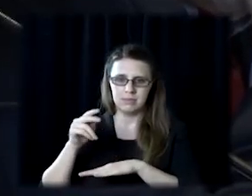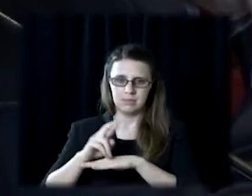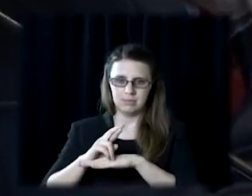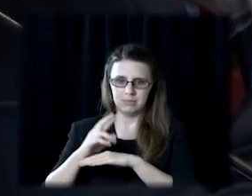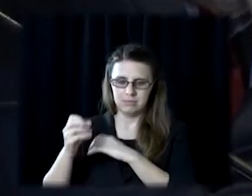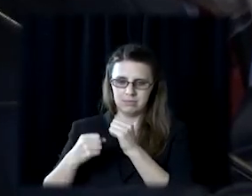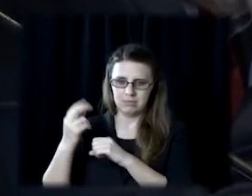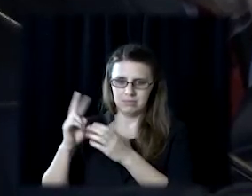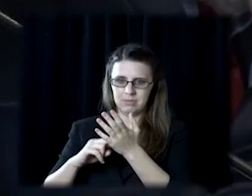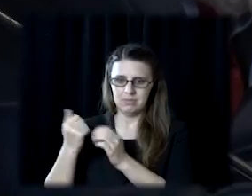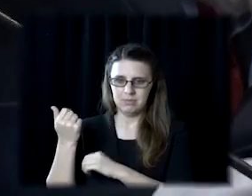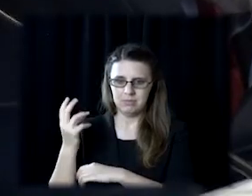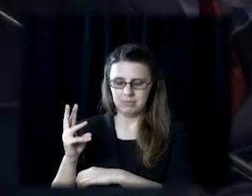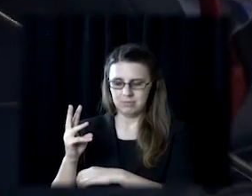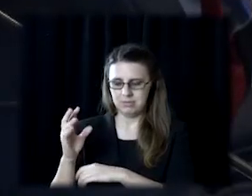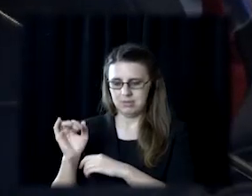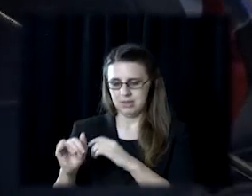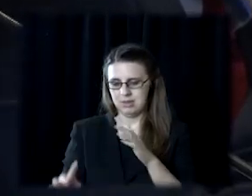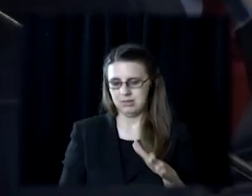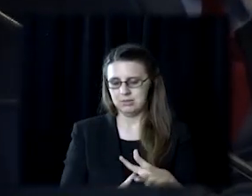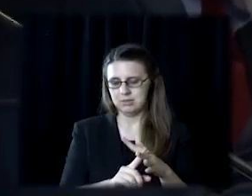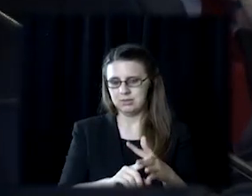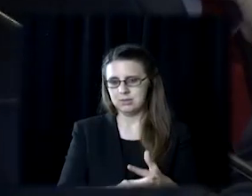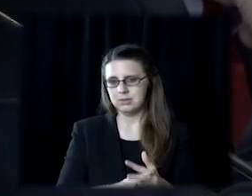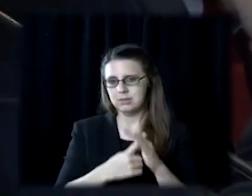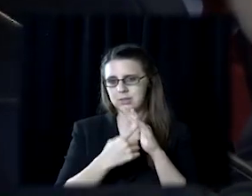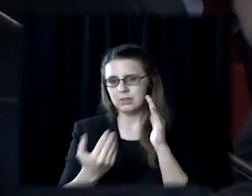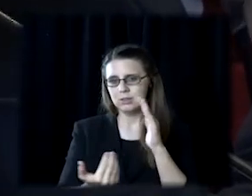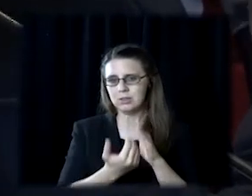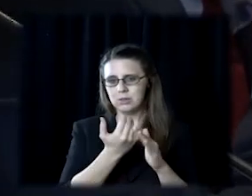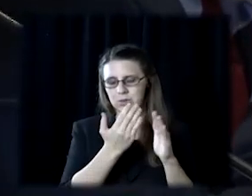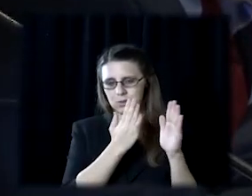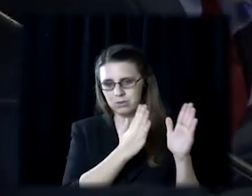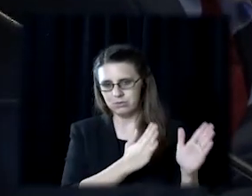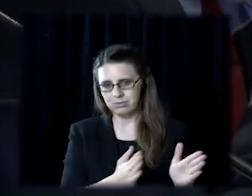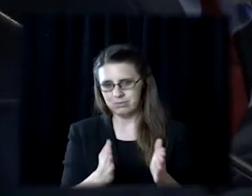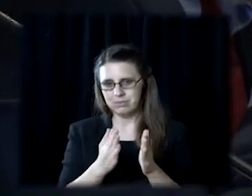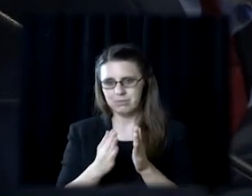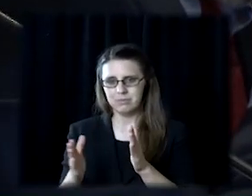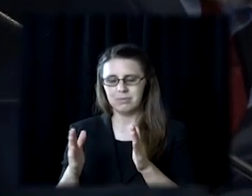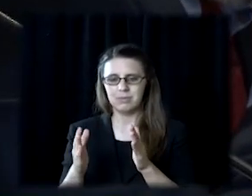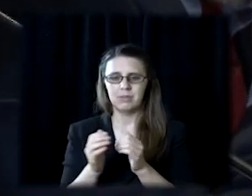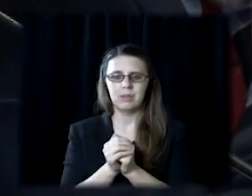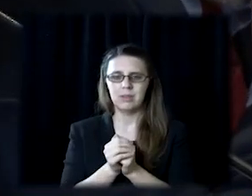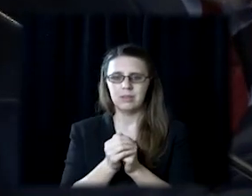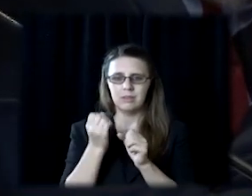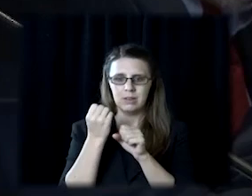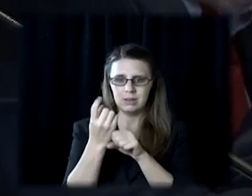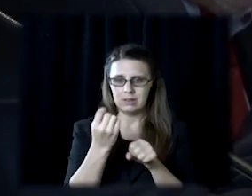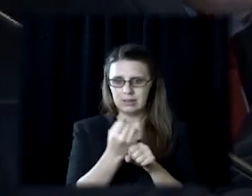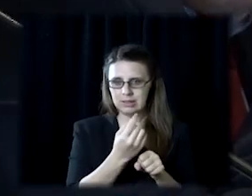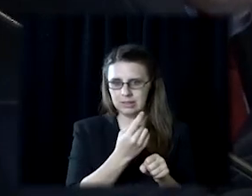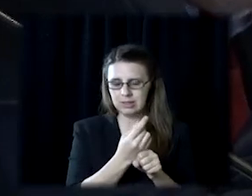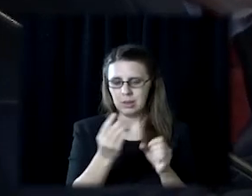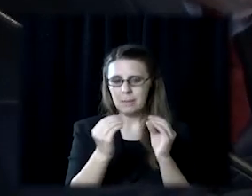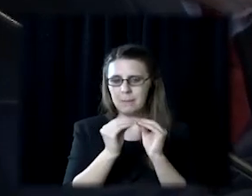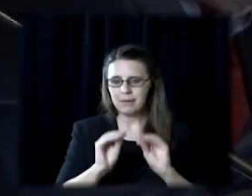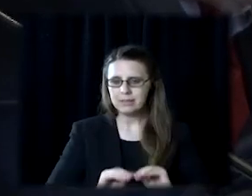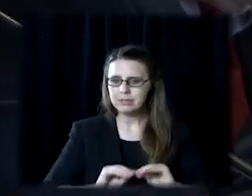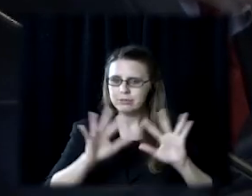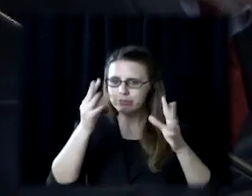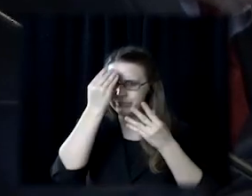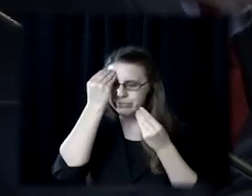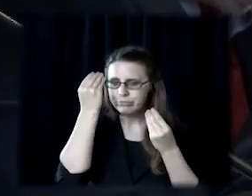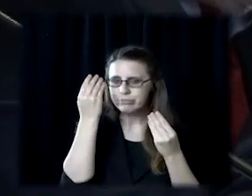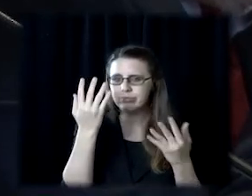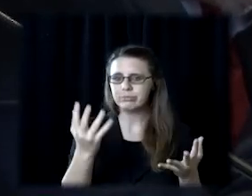2016. Se implementó un nuevo proceso de presupuesto basado en políticas que brindan un presupuesto multianual, una mayor transparencia y las herramientas